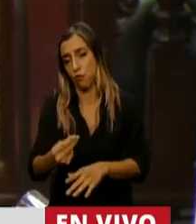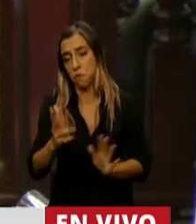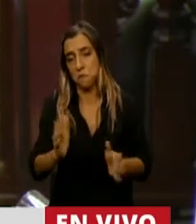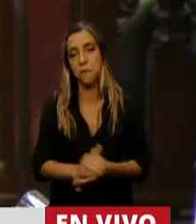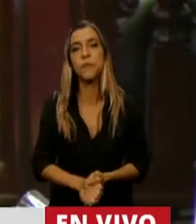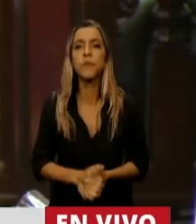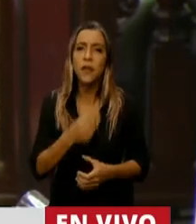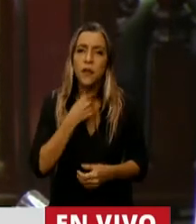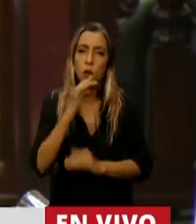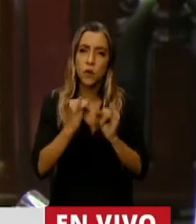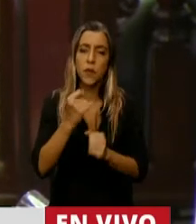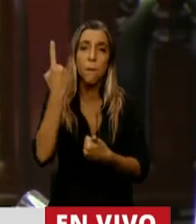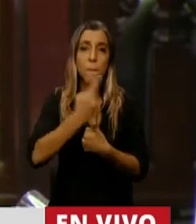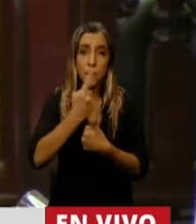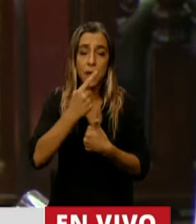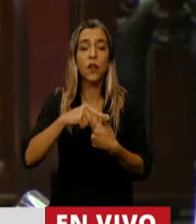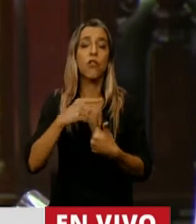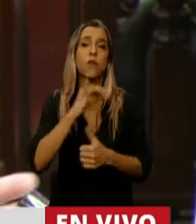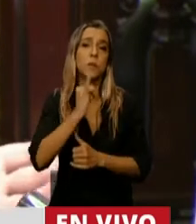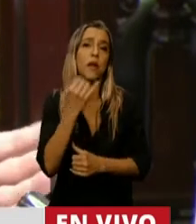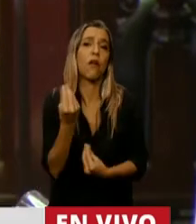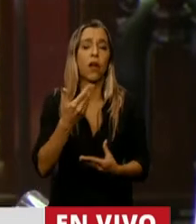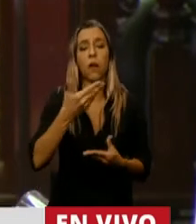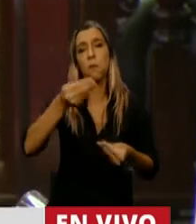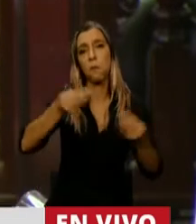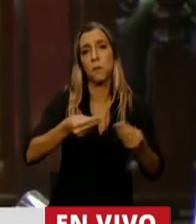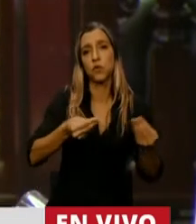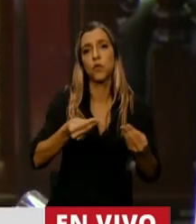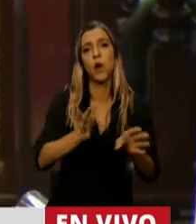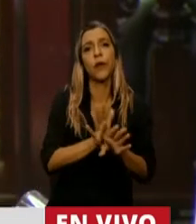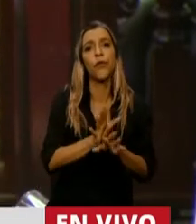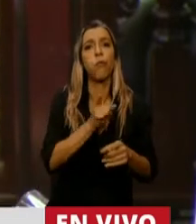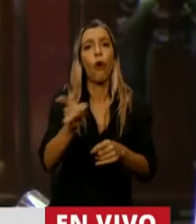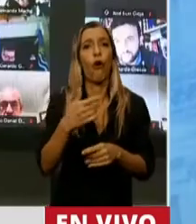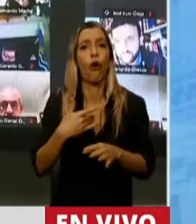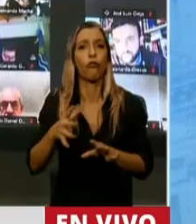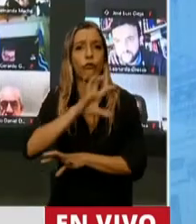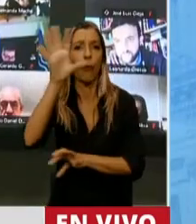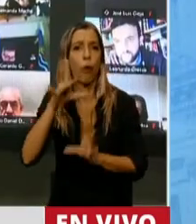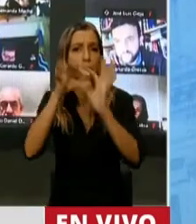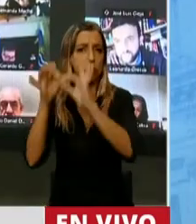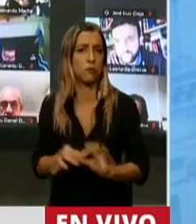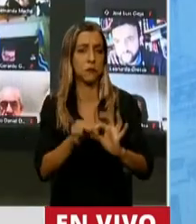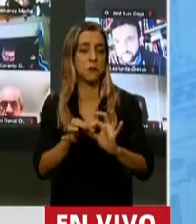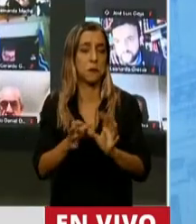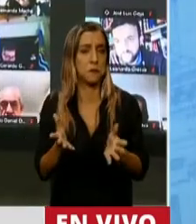¿no? Primero se dijo que porque este presupuesto va en contra del federalismo. Y a mí me parece que en eso